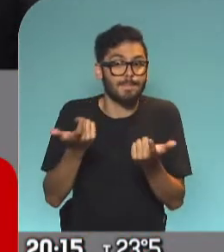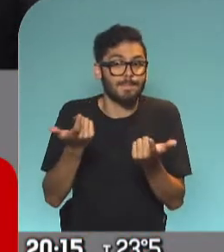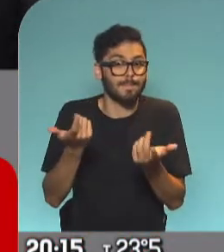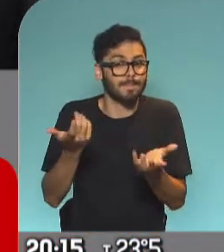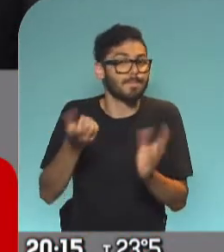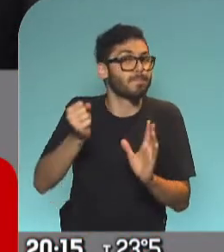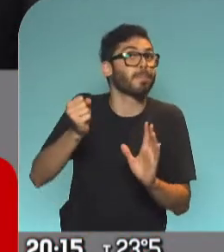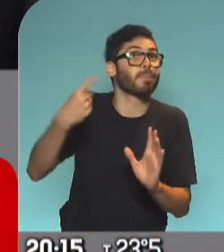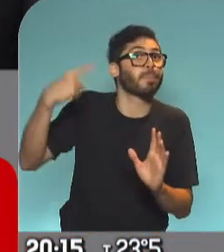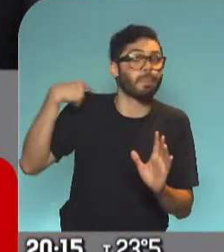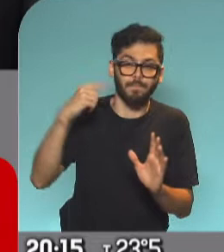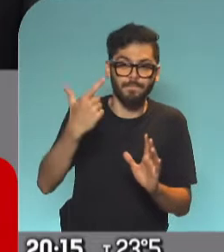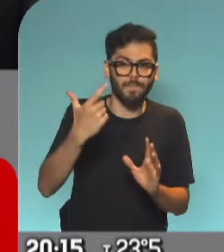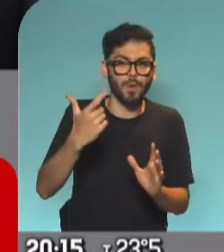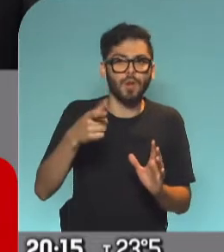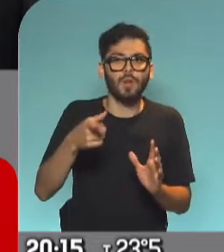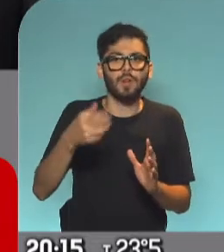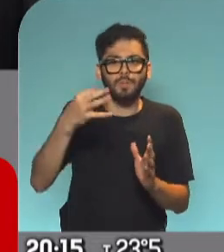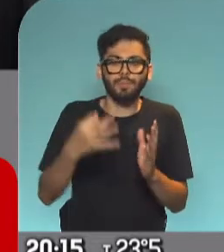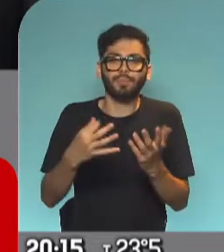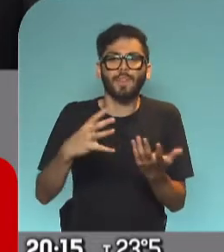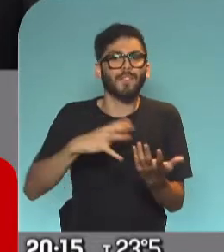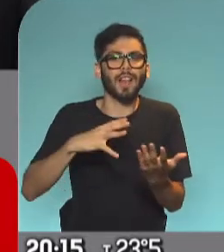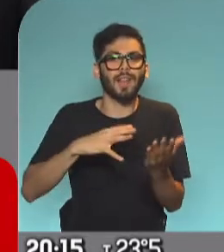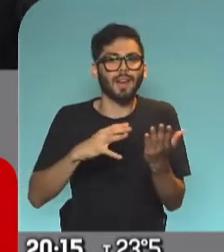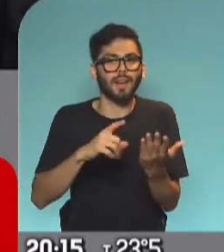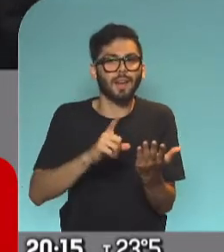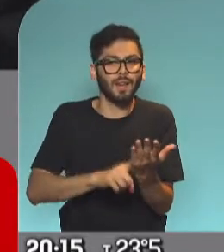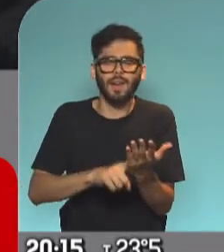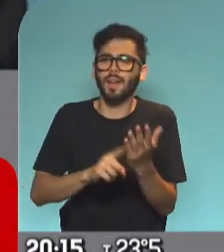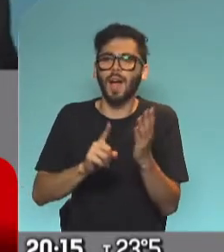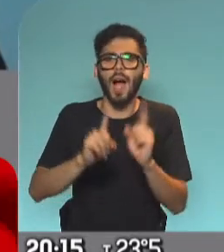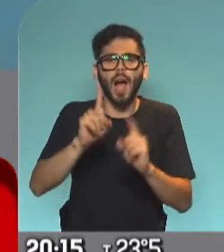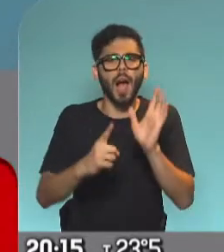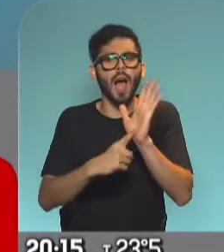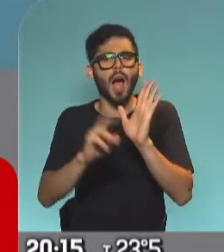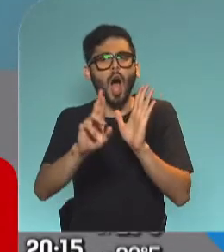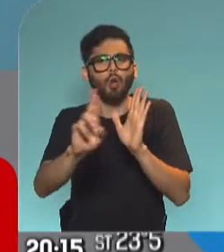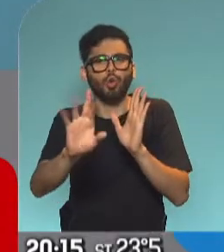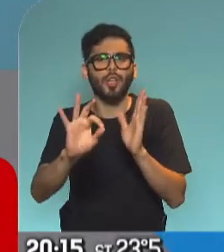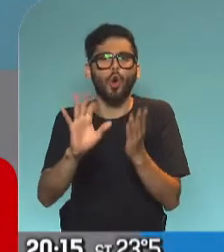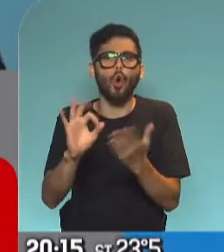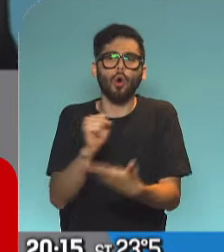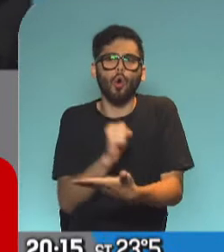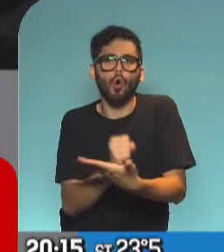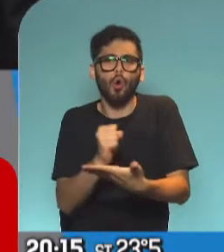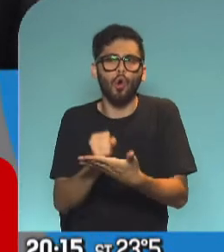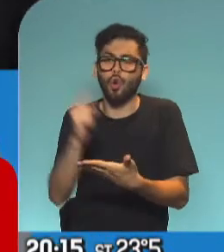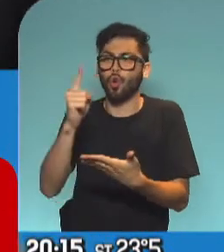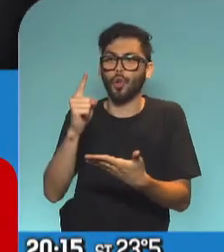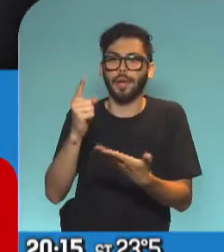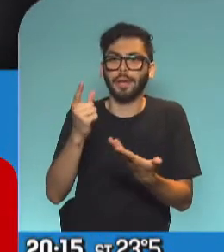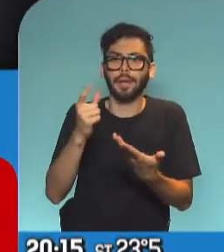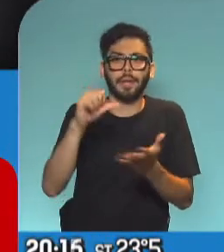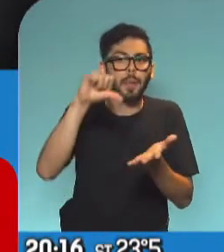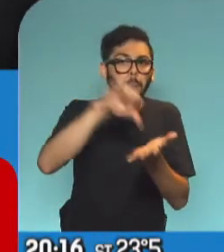se han terminado de constatar o de tener las autorizaciones o las certificaciones de las autoridades sanitarias de cada uno de